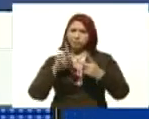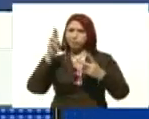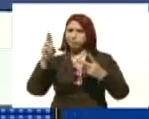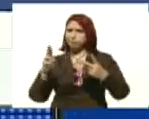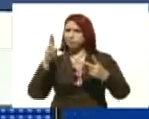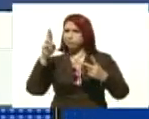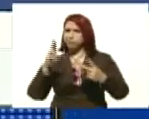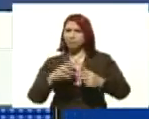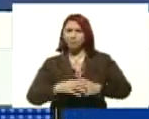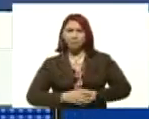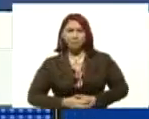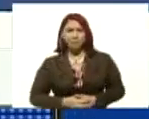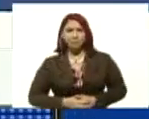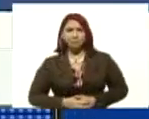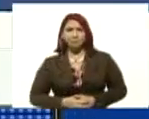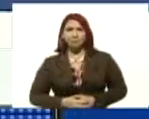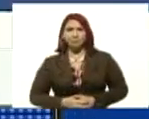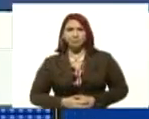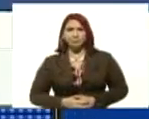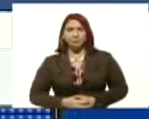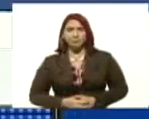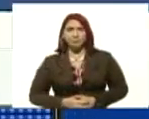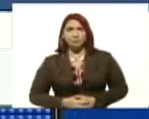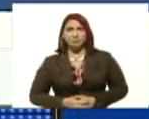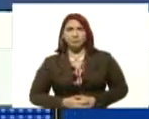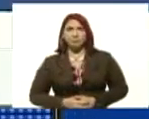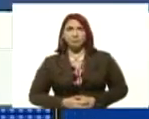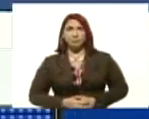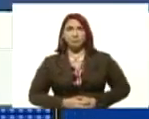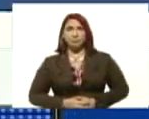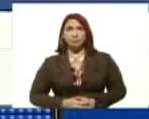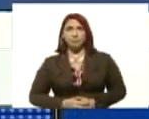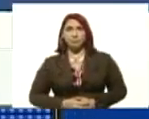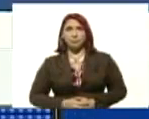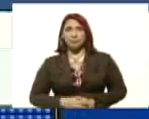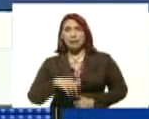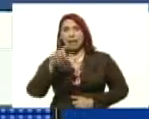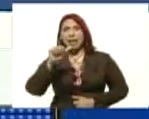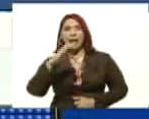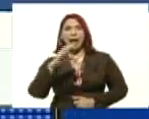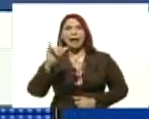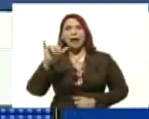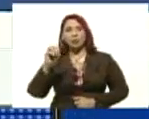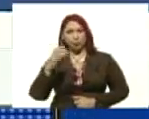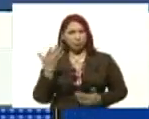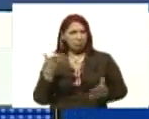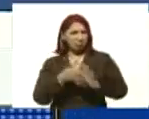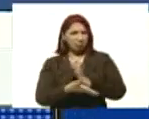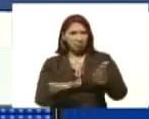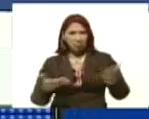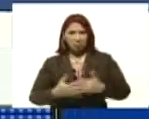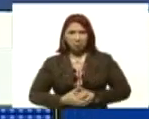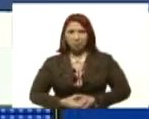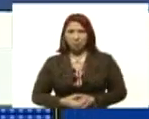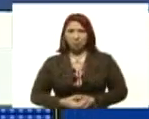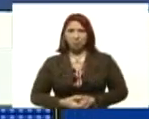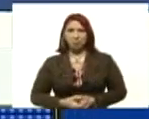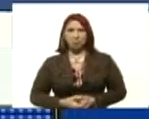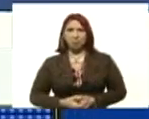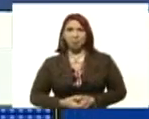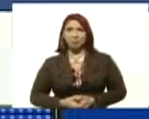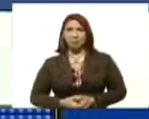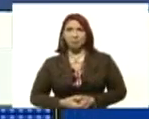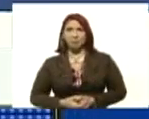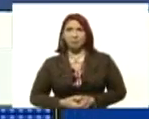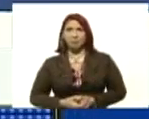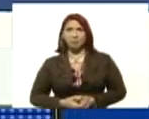Lacalle Puy. ¿Lacayo? ¿Lacayo o Lacalle? ¿Lacayo? ¿Lacayo? Lacayo Pau. O